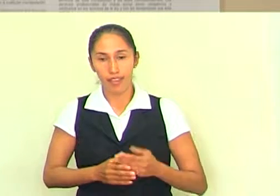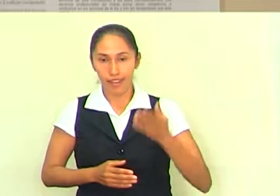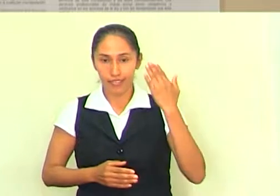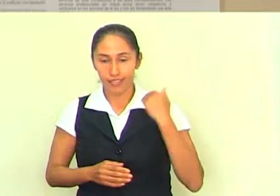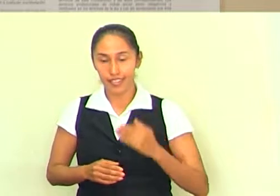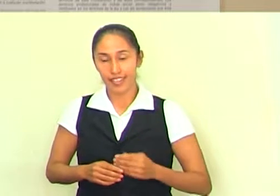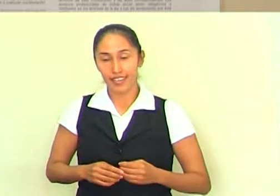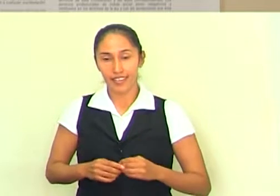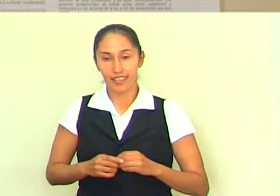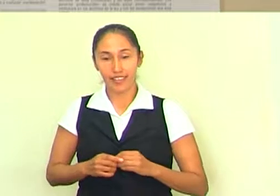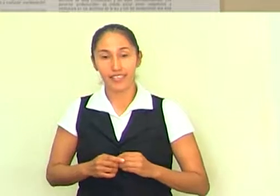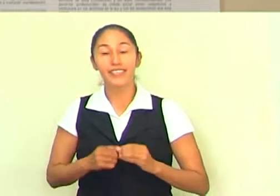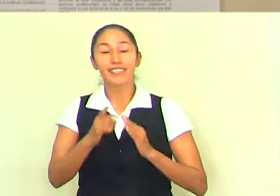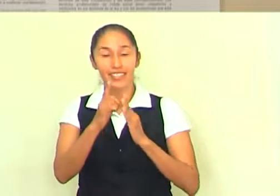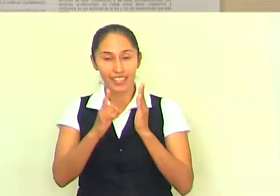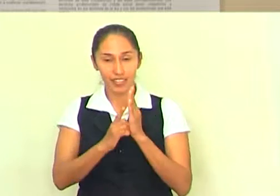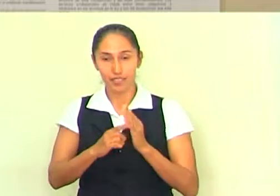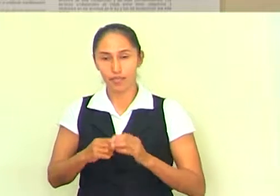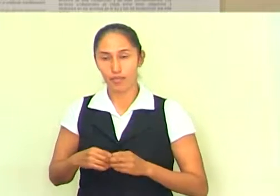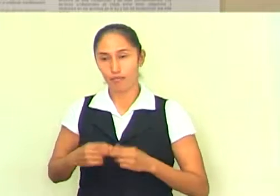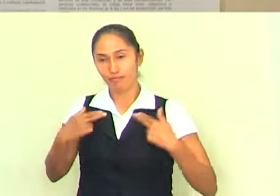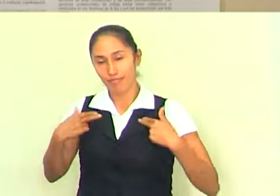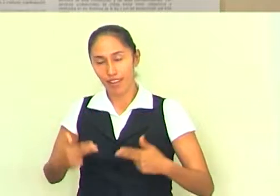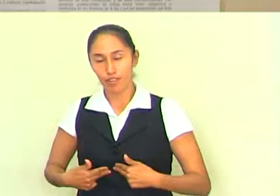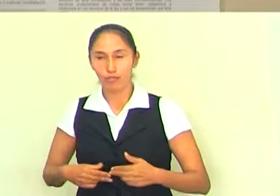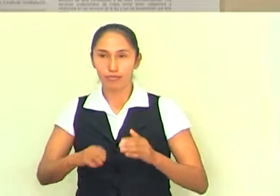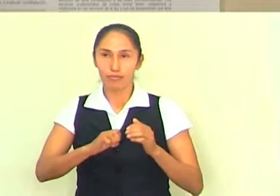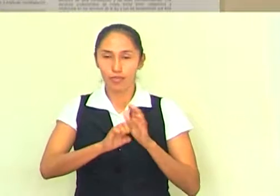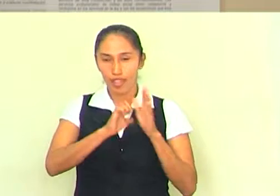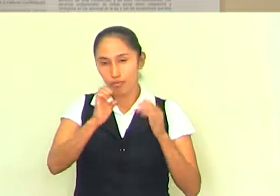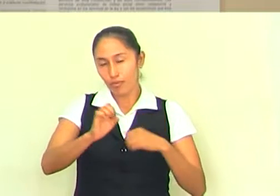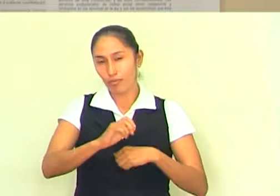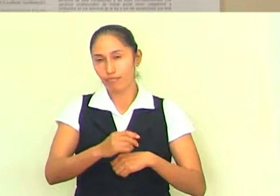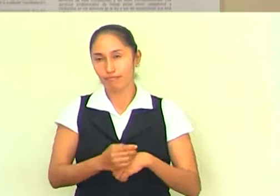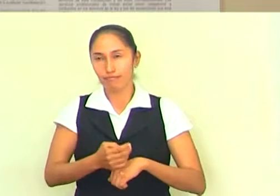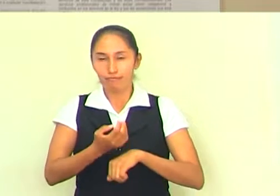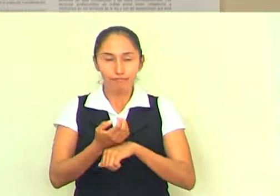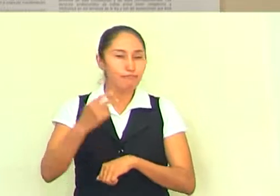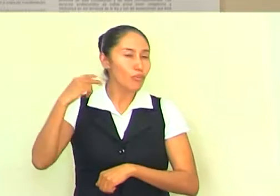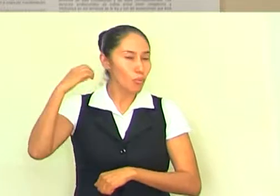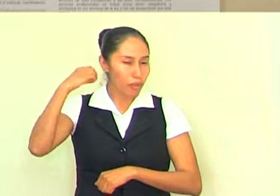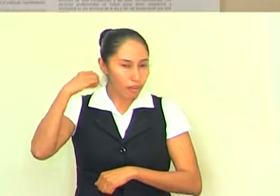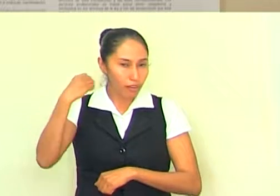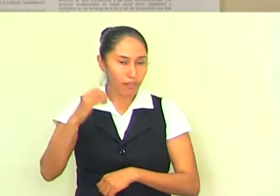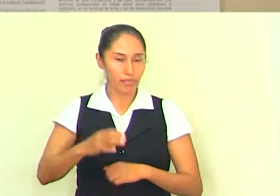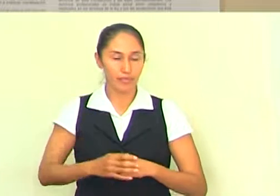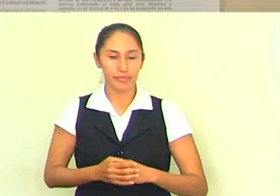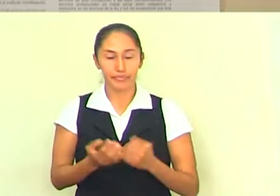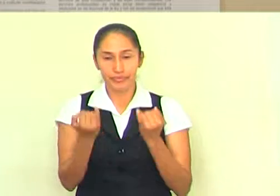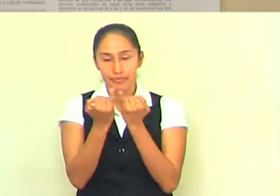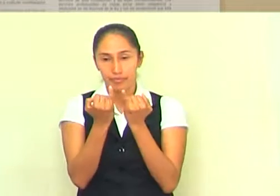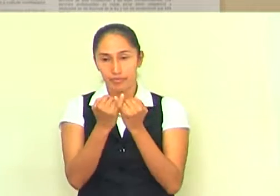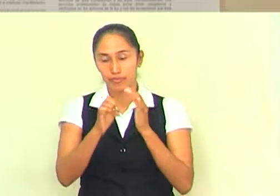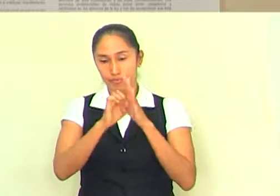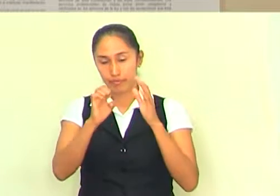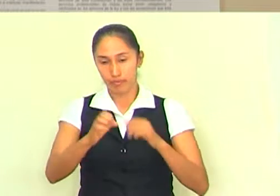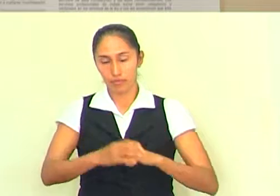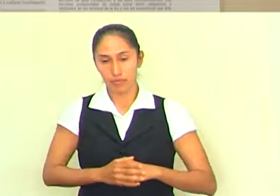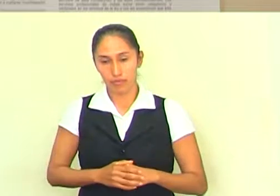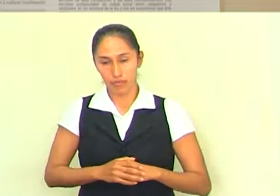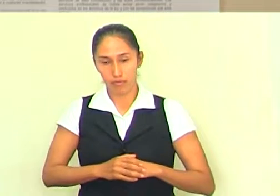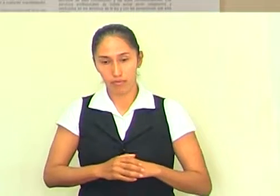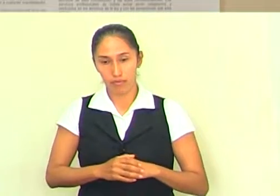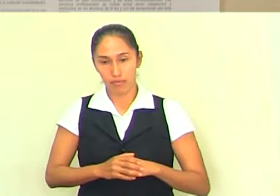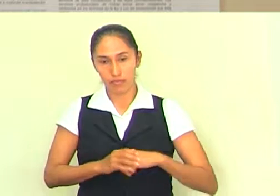Derechos Humanos del Pueblo de Oaxaca, mencionamos también la Comisión Nacional para los